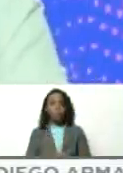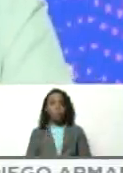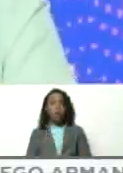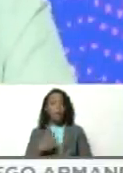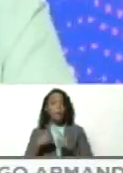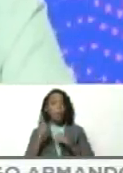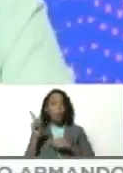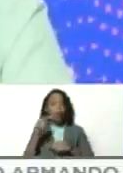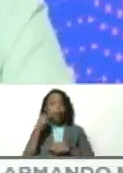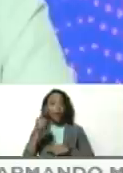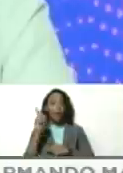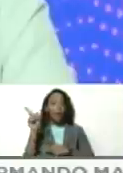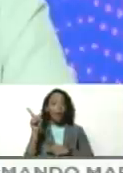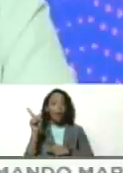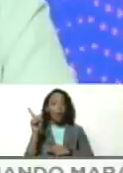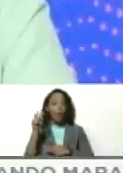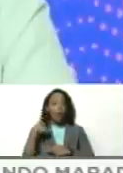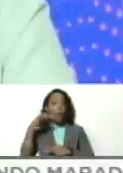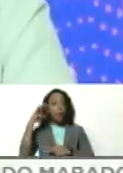lo que le dije, Carmen.